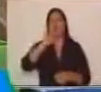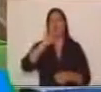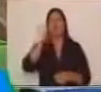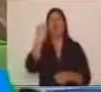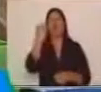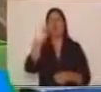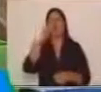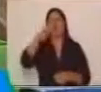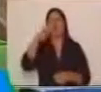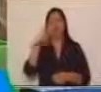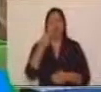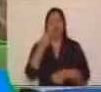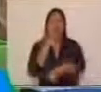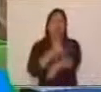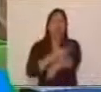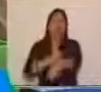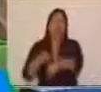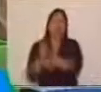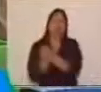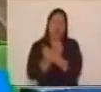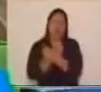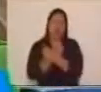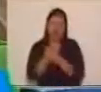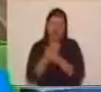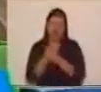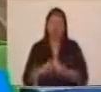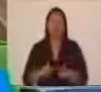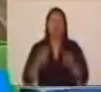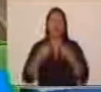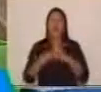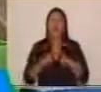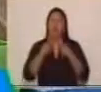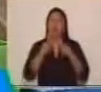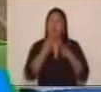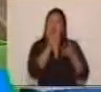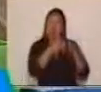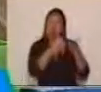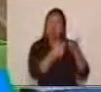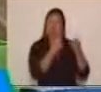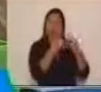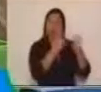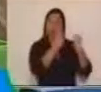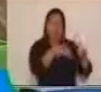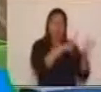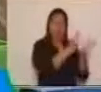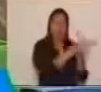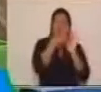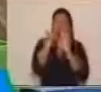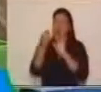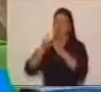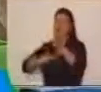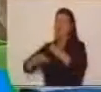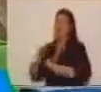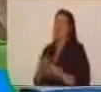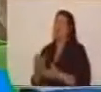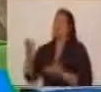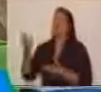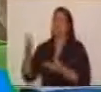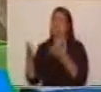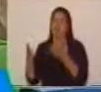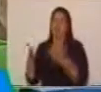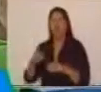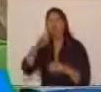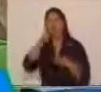puedan ser representadas teatralmente. Y estoy completamente seguro que usted lo ha visto desde casa. La